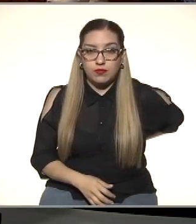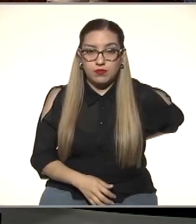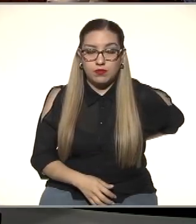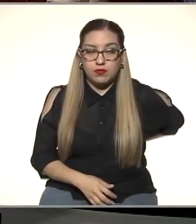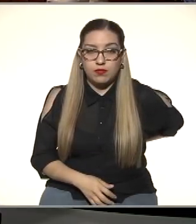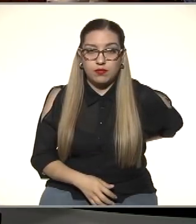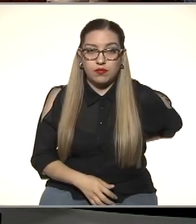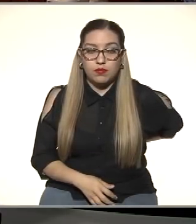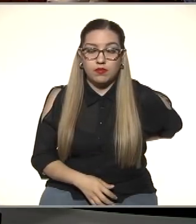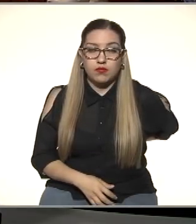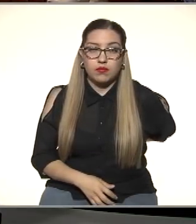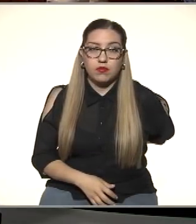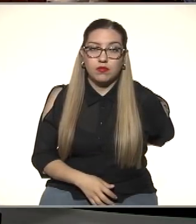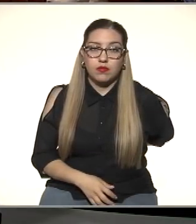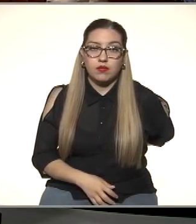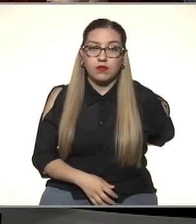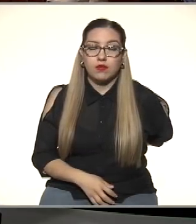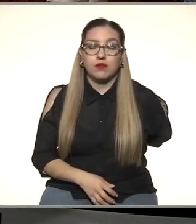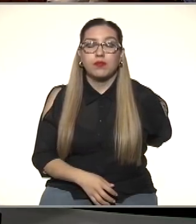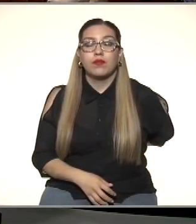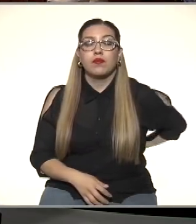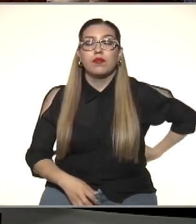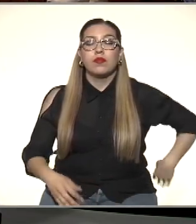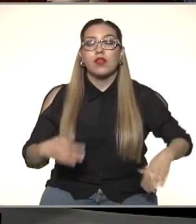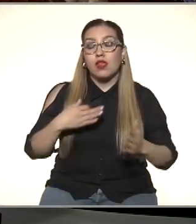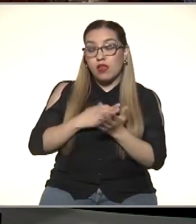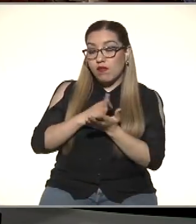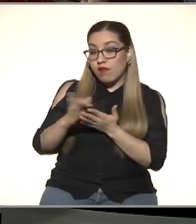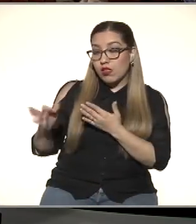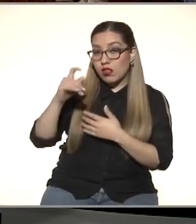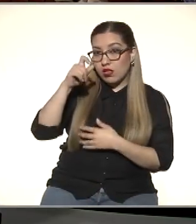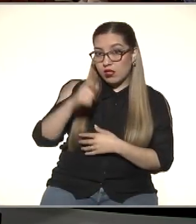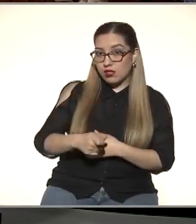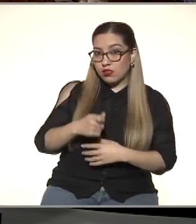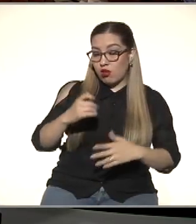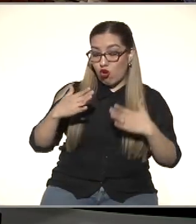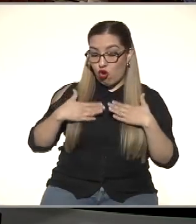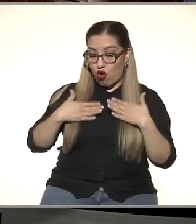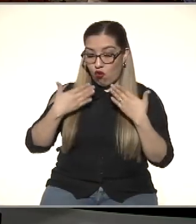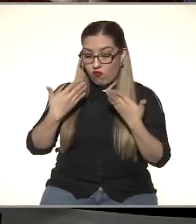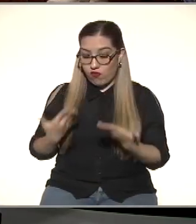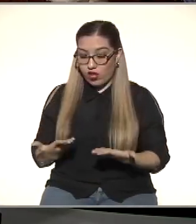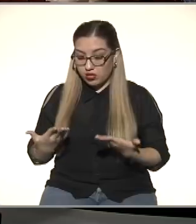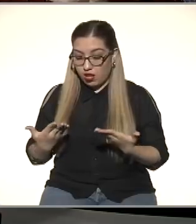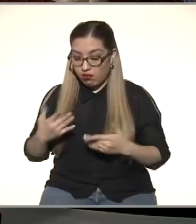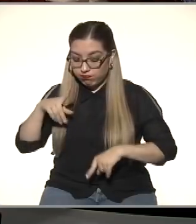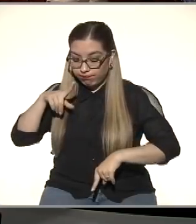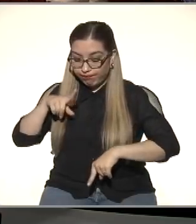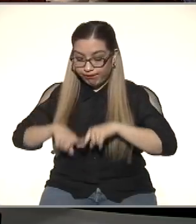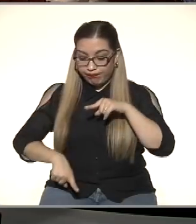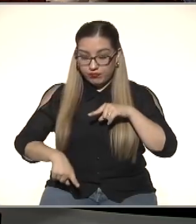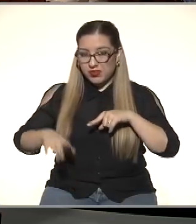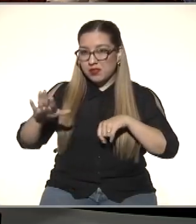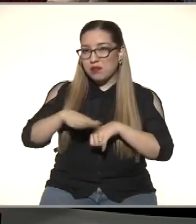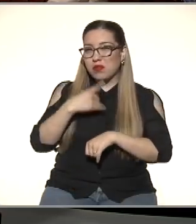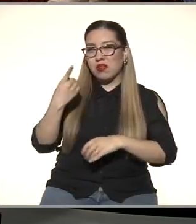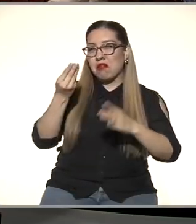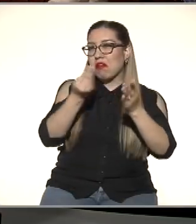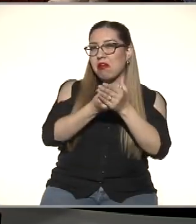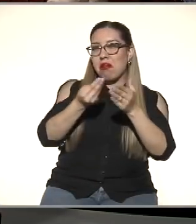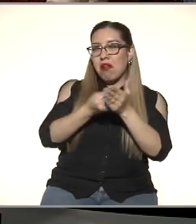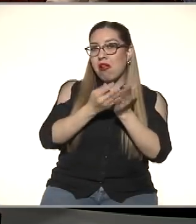del secreto, es el rompimiento de la confianza, ¿no? Porque además, digo, ni nos hemos metido en qué es la infidelidad y los tipos de infidelidad,